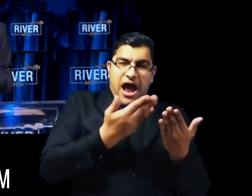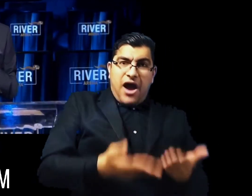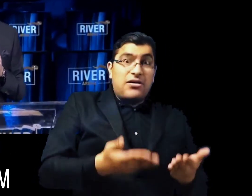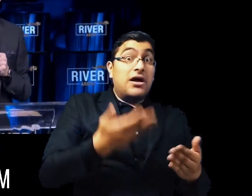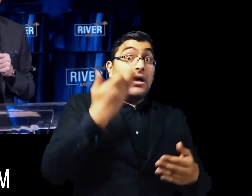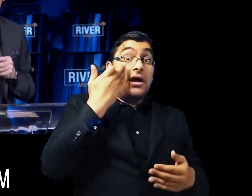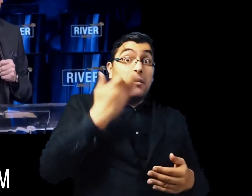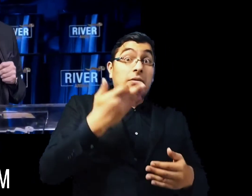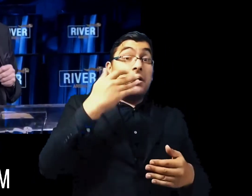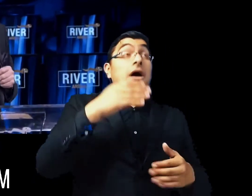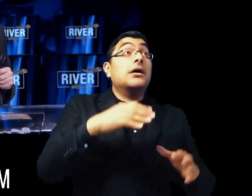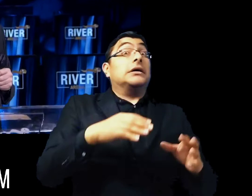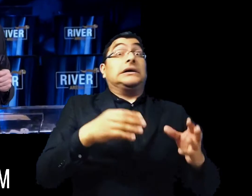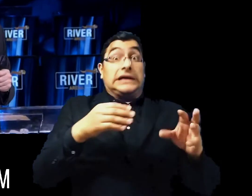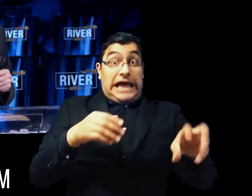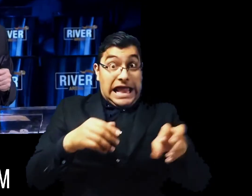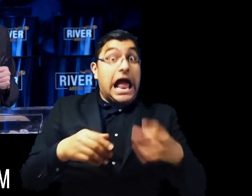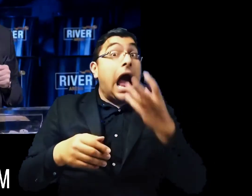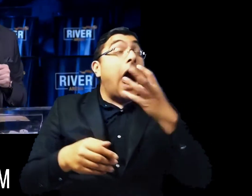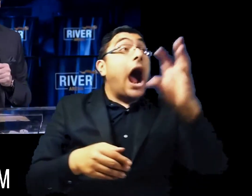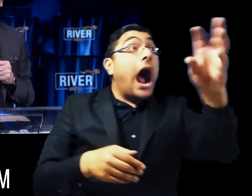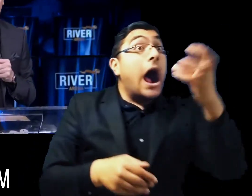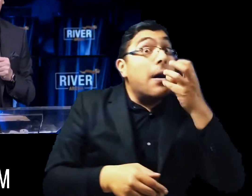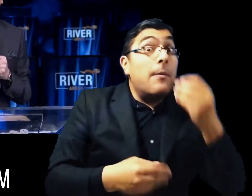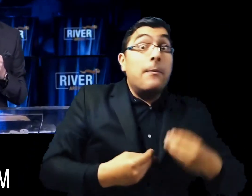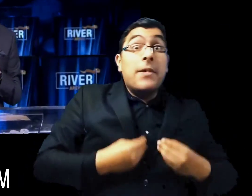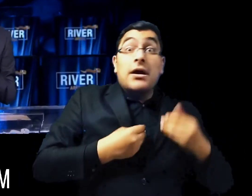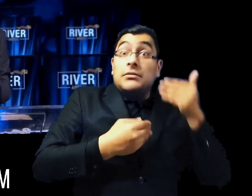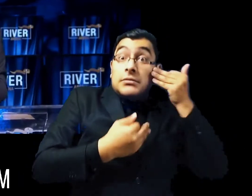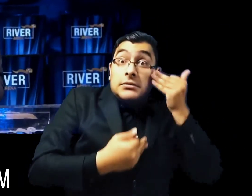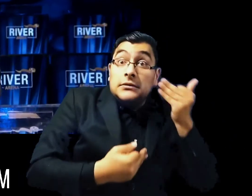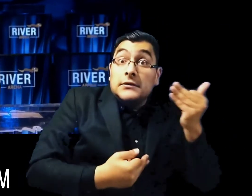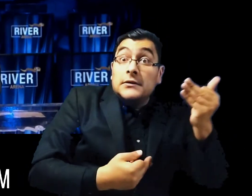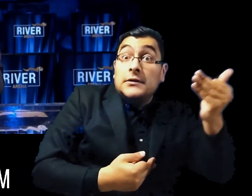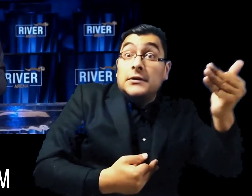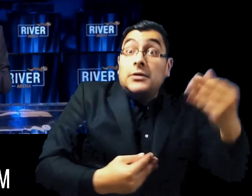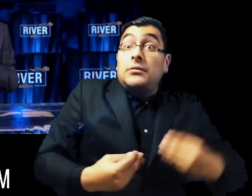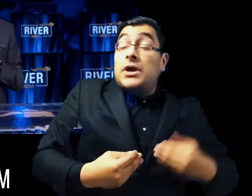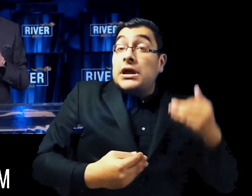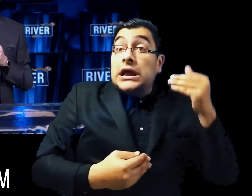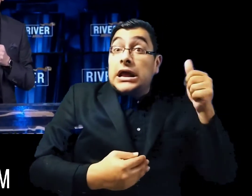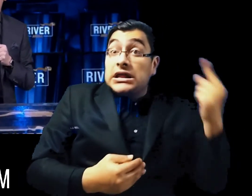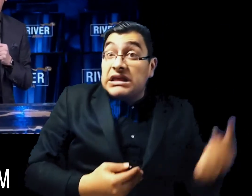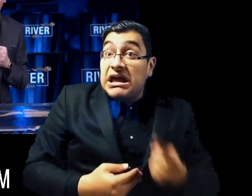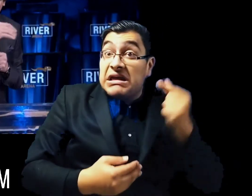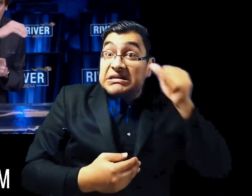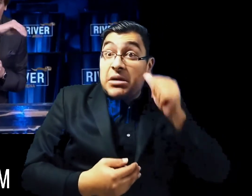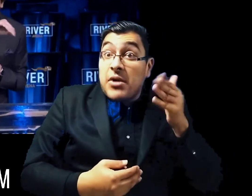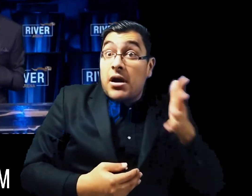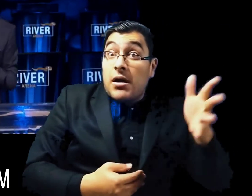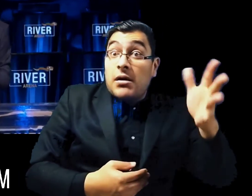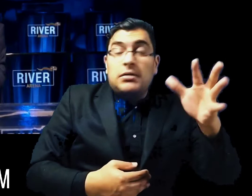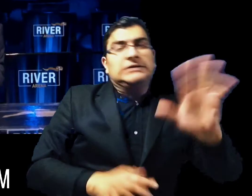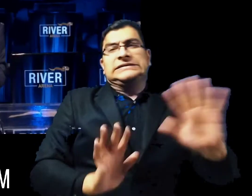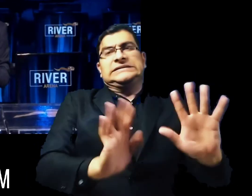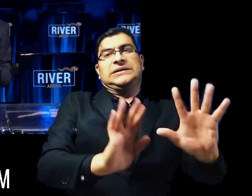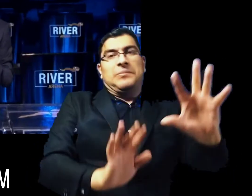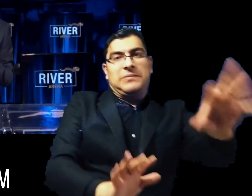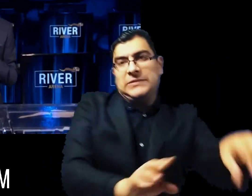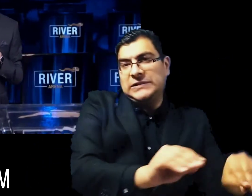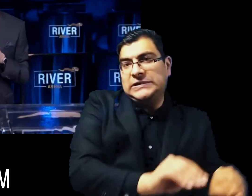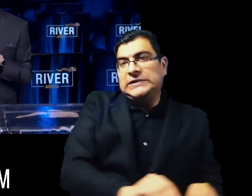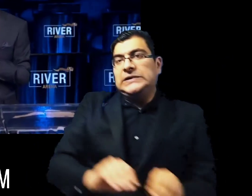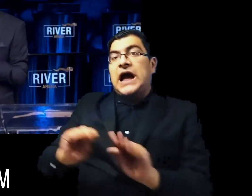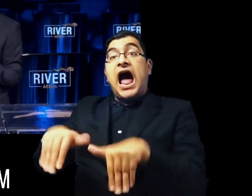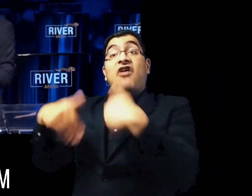alargar la mano y tome también del árbol de la vida y coma, porque va a vivir para siempre. Y lo sacó del huerto del Edén